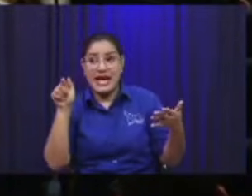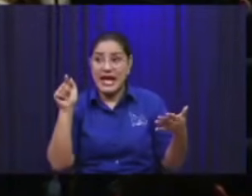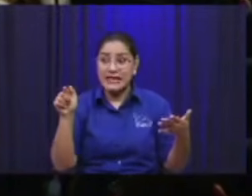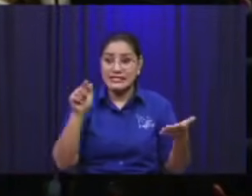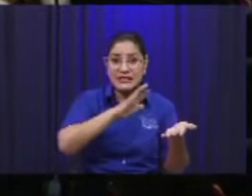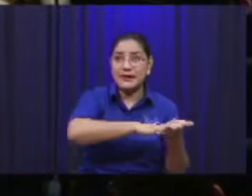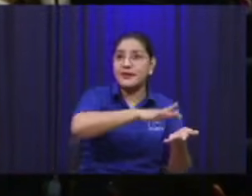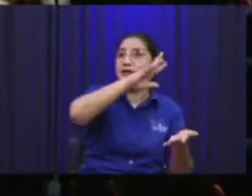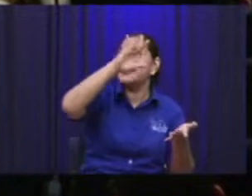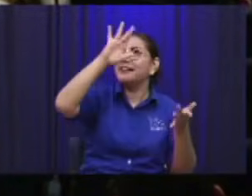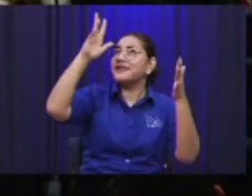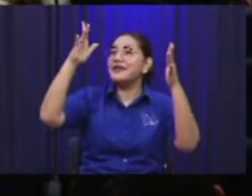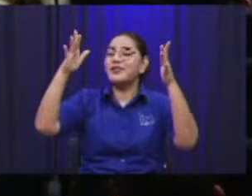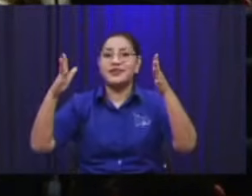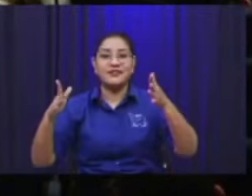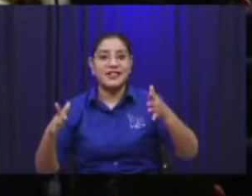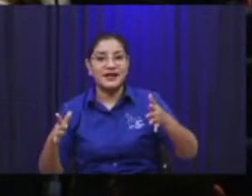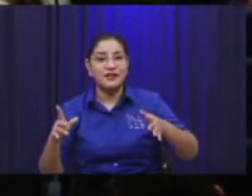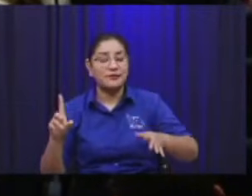glorificado